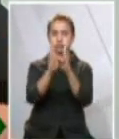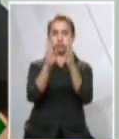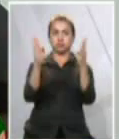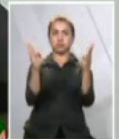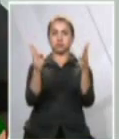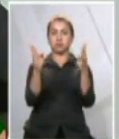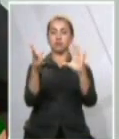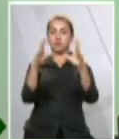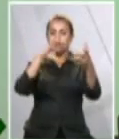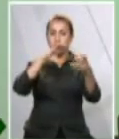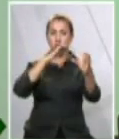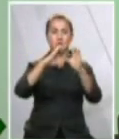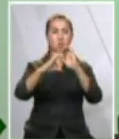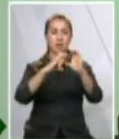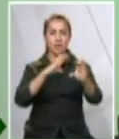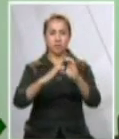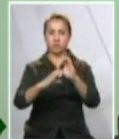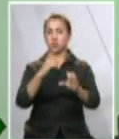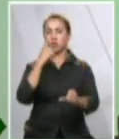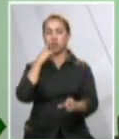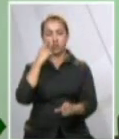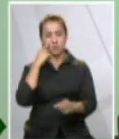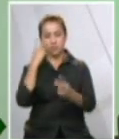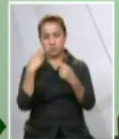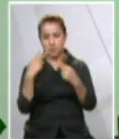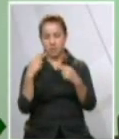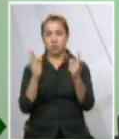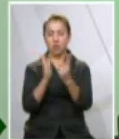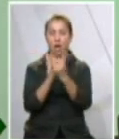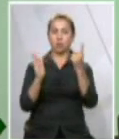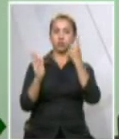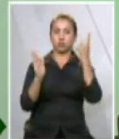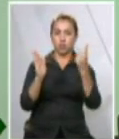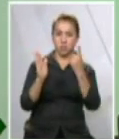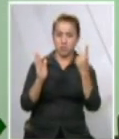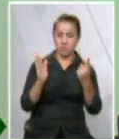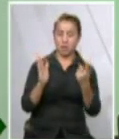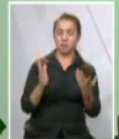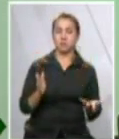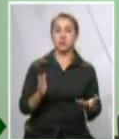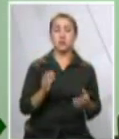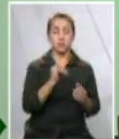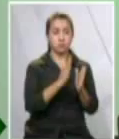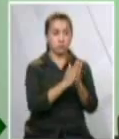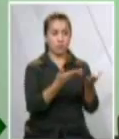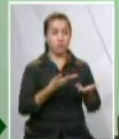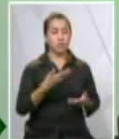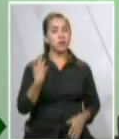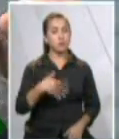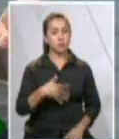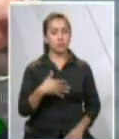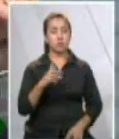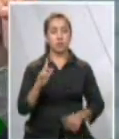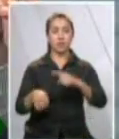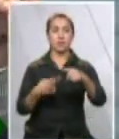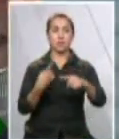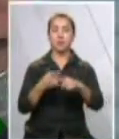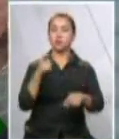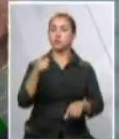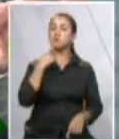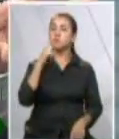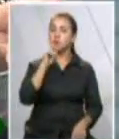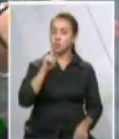de eso. Comunicación, conocimiento, autonomía. Mónica, ¿te puedo aportar? Sí, por favor. Es importante que, a propósito de tu pregunta